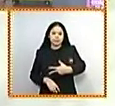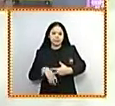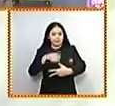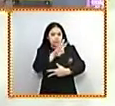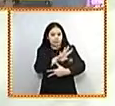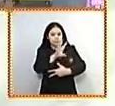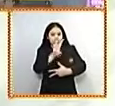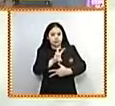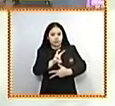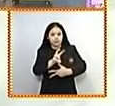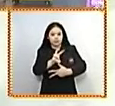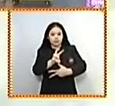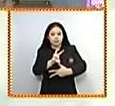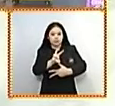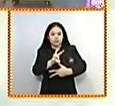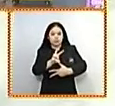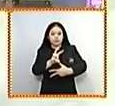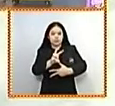46. Segundo número.